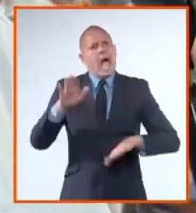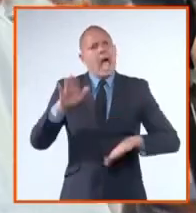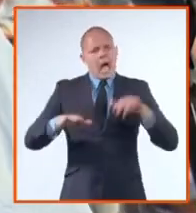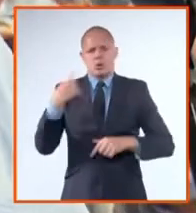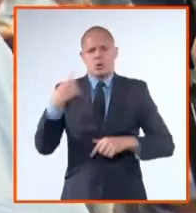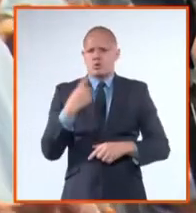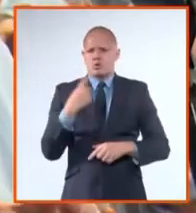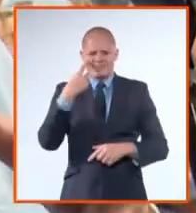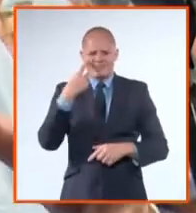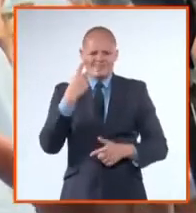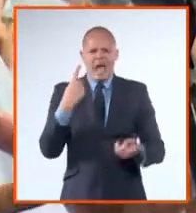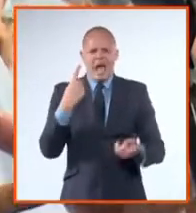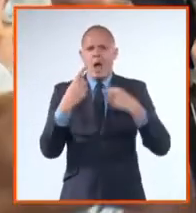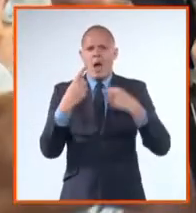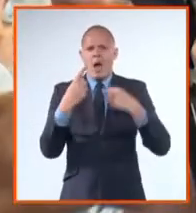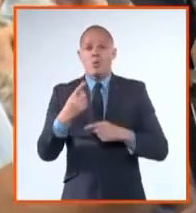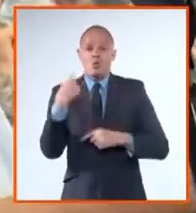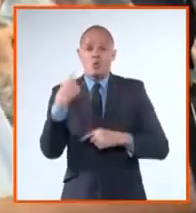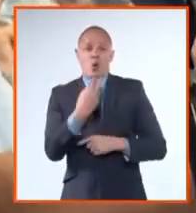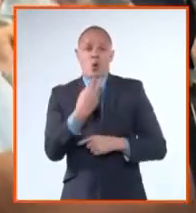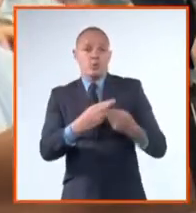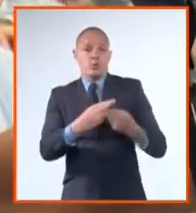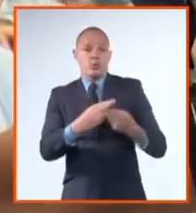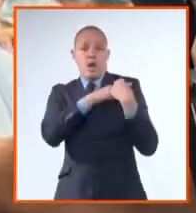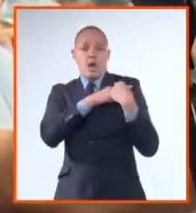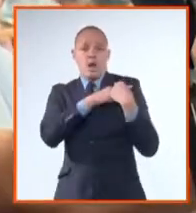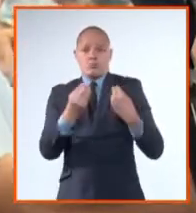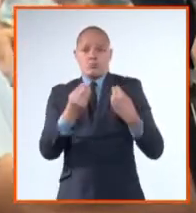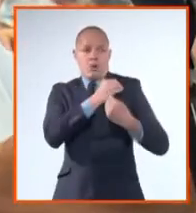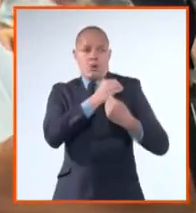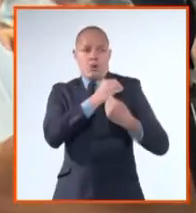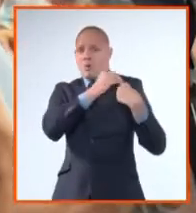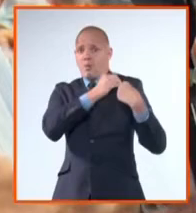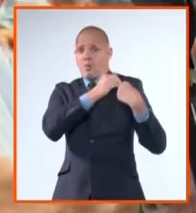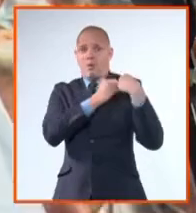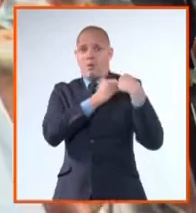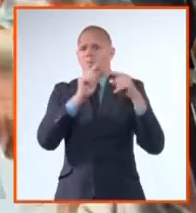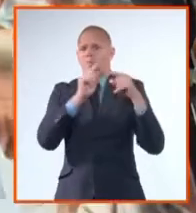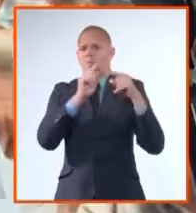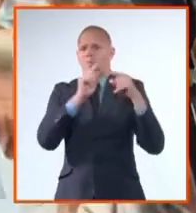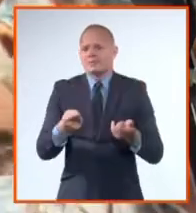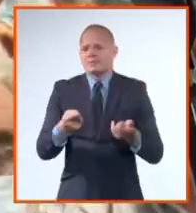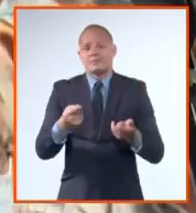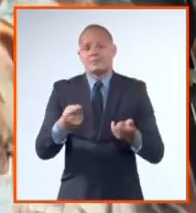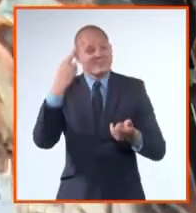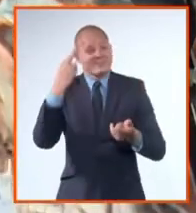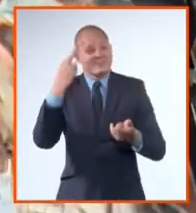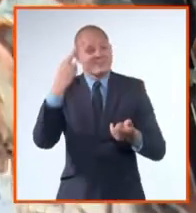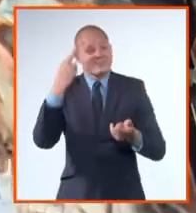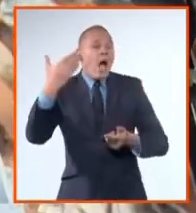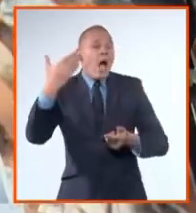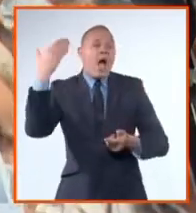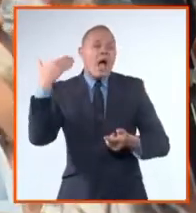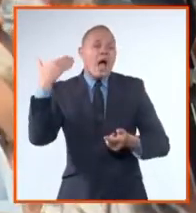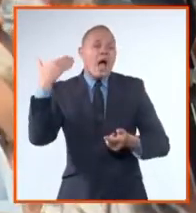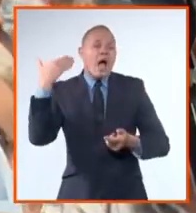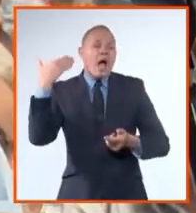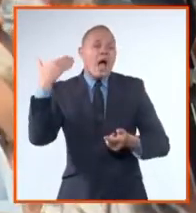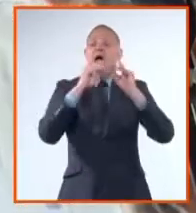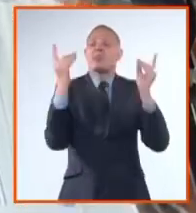responsabilidades que nos cayeron cuando la mudanza del Capitolio hacia la sede